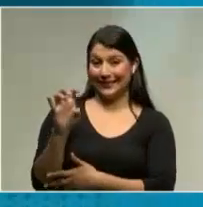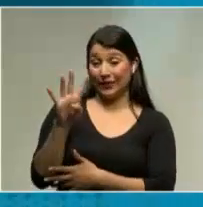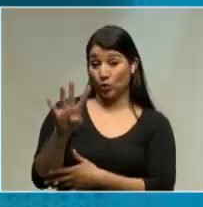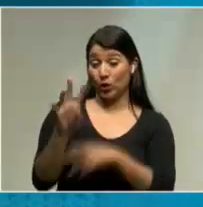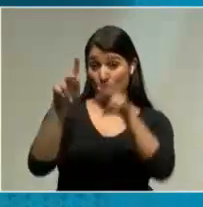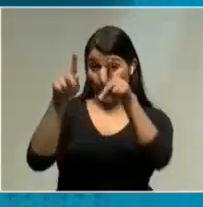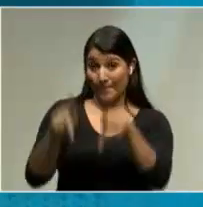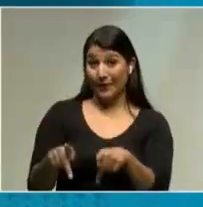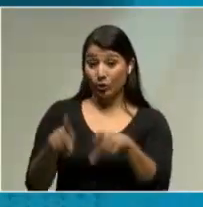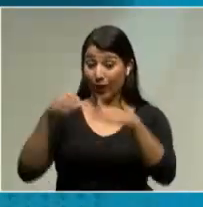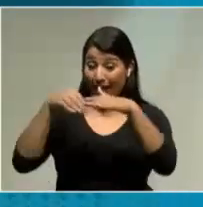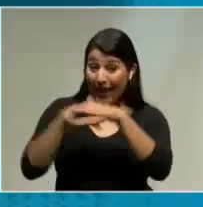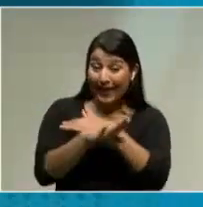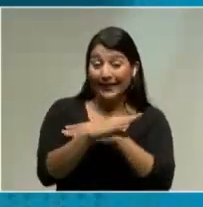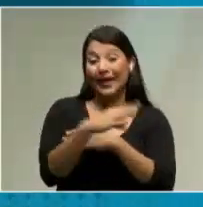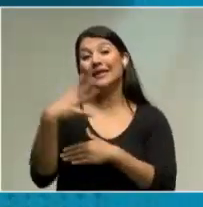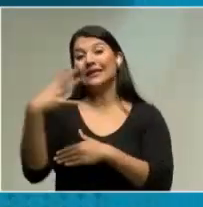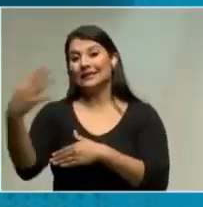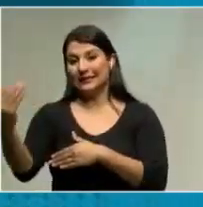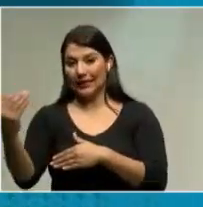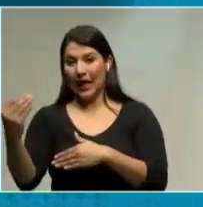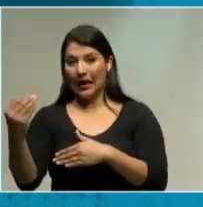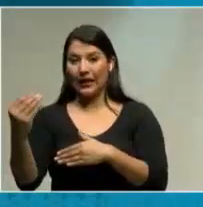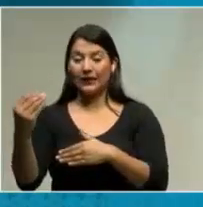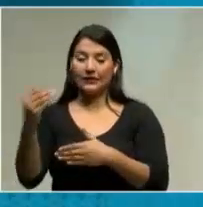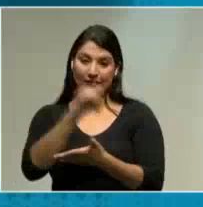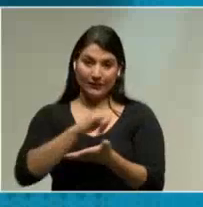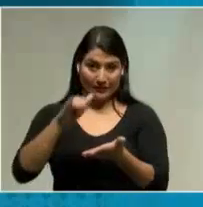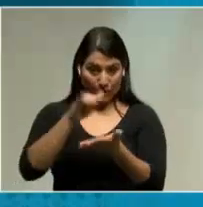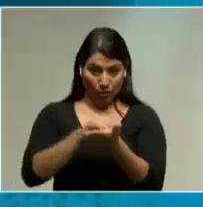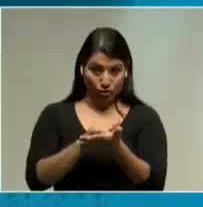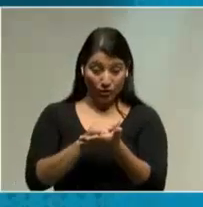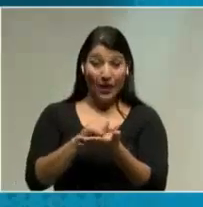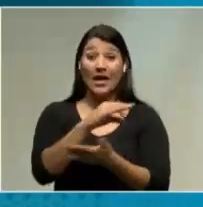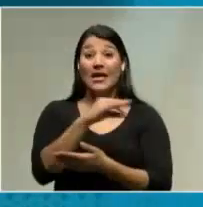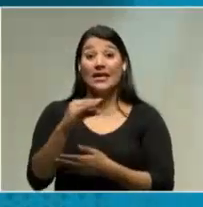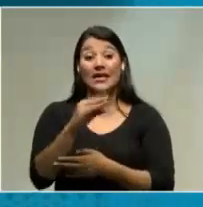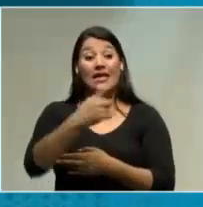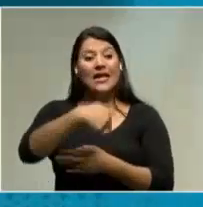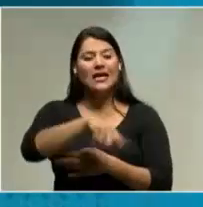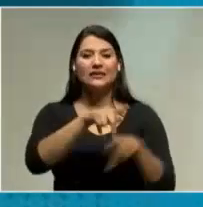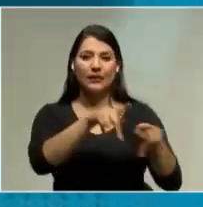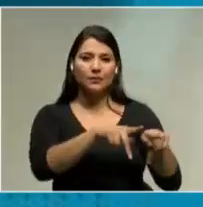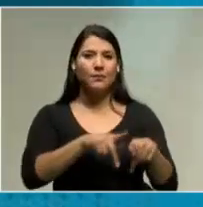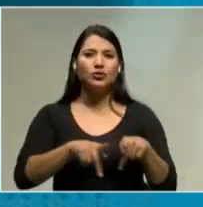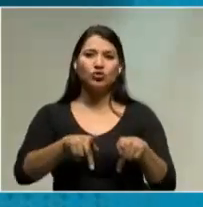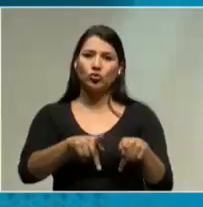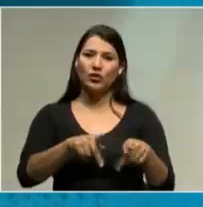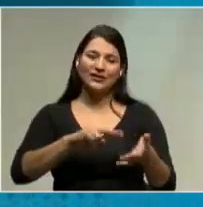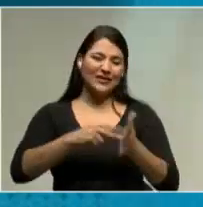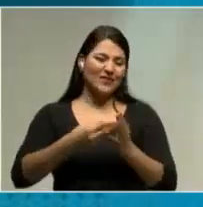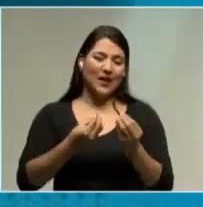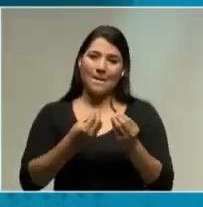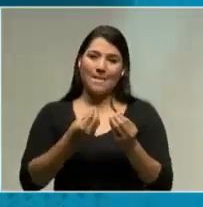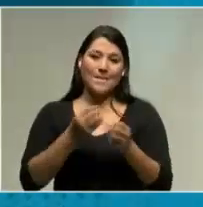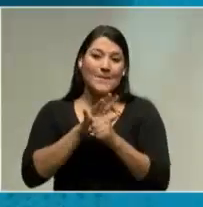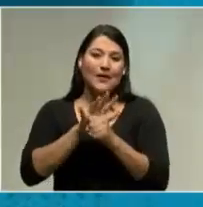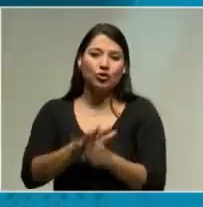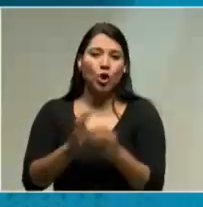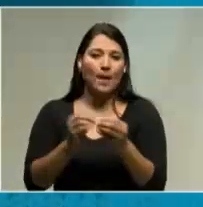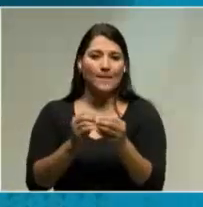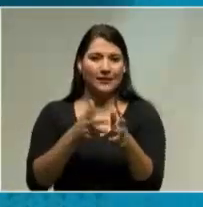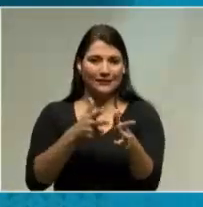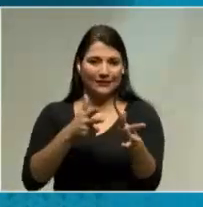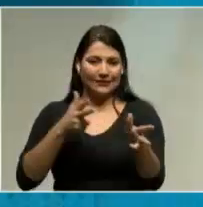246.704 personas ingresan y salen diariamente del Cantón Central de San José y ellos imponen una alta presión al congestionamiento en